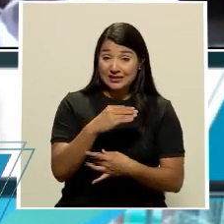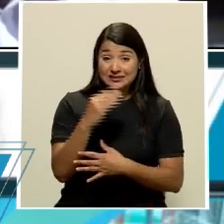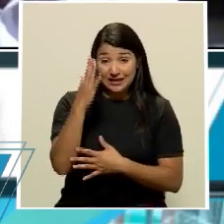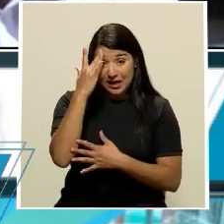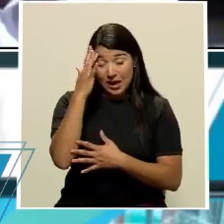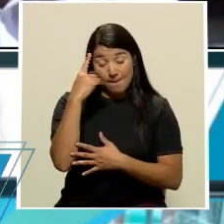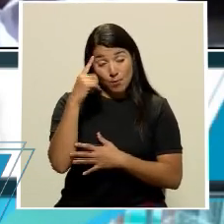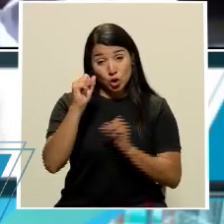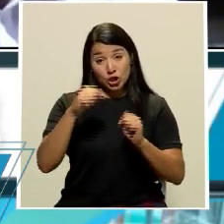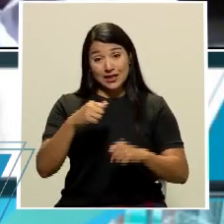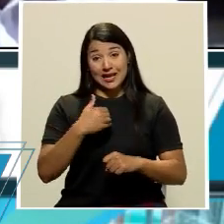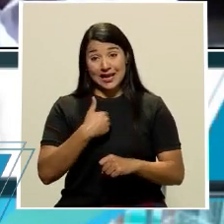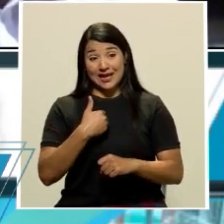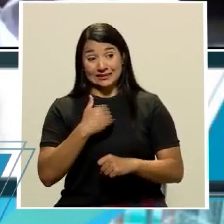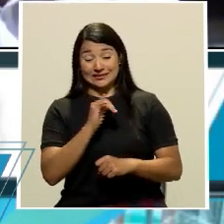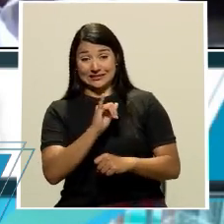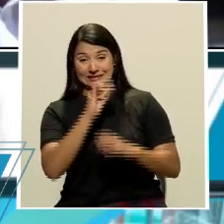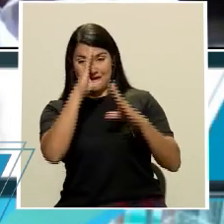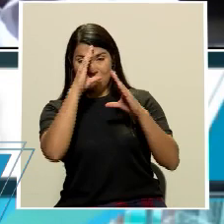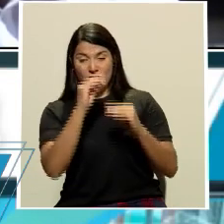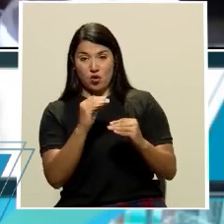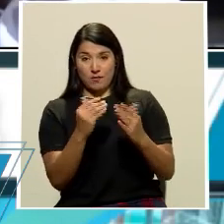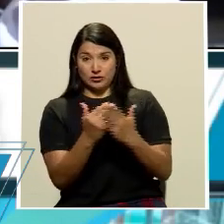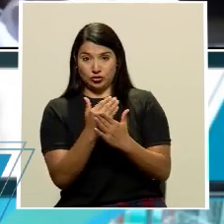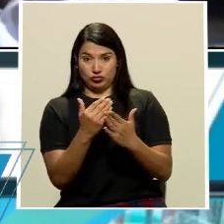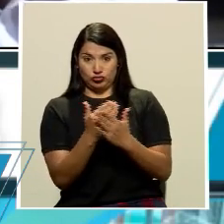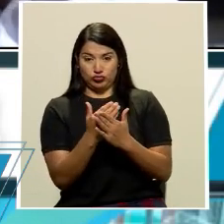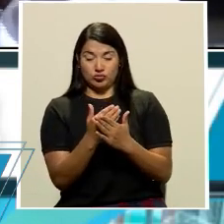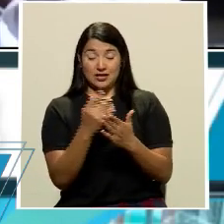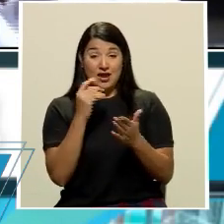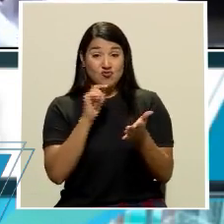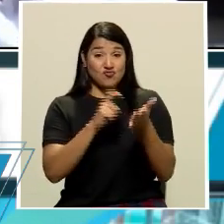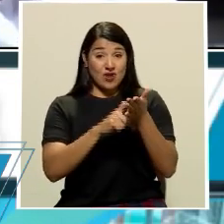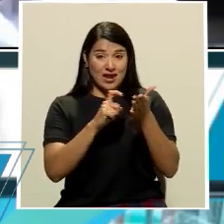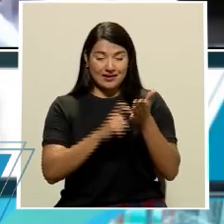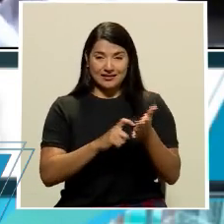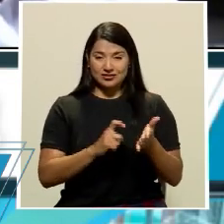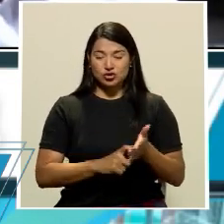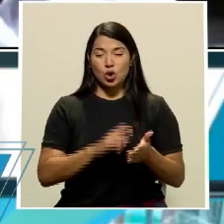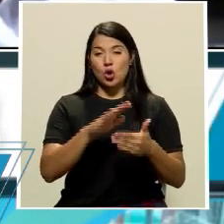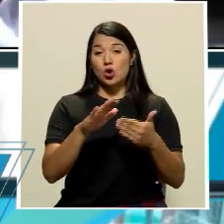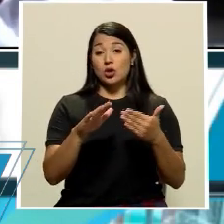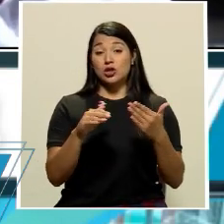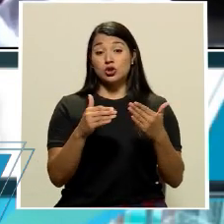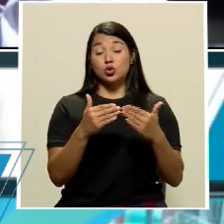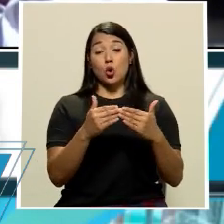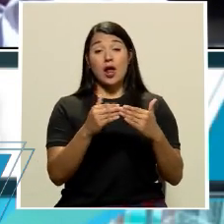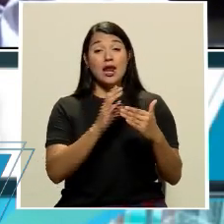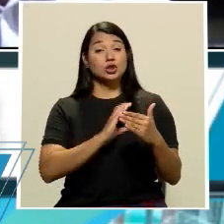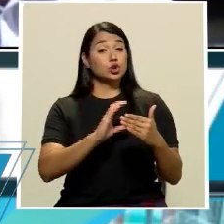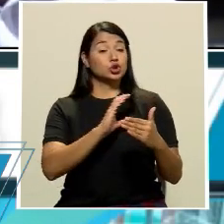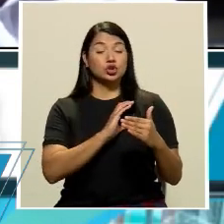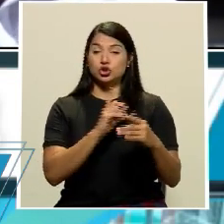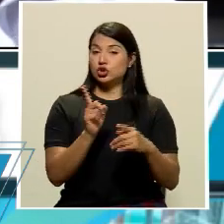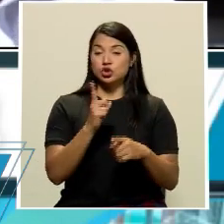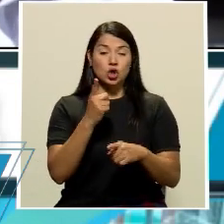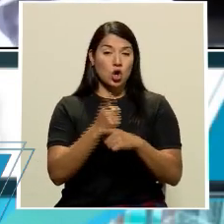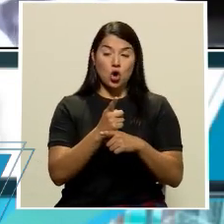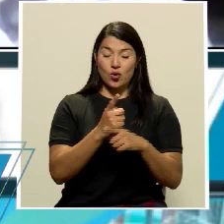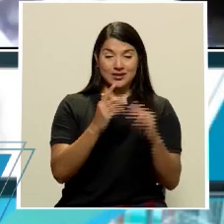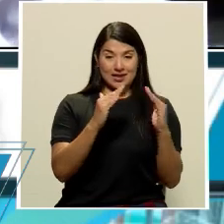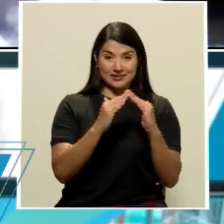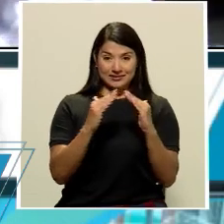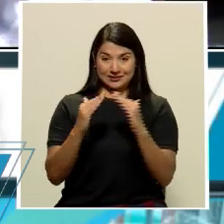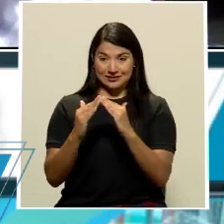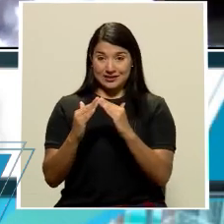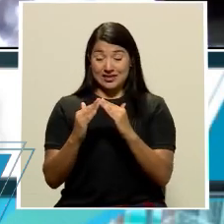José por llevar a cabo este catastro, este registro de las condiciones no aptas de las familias en vivienda